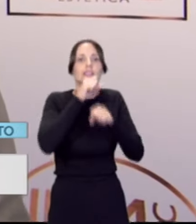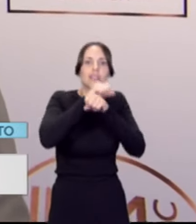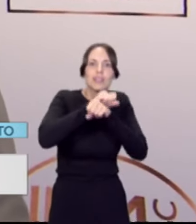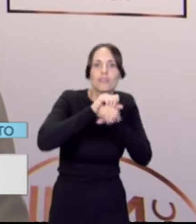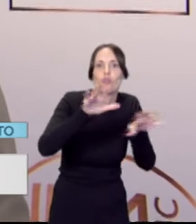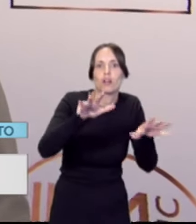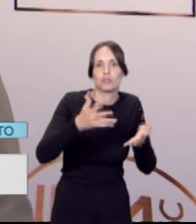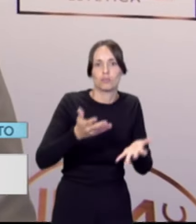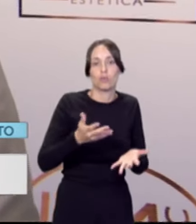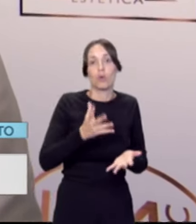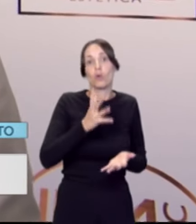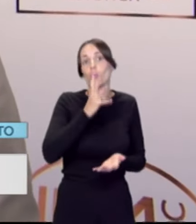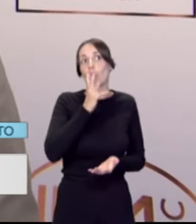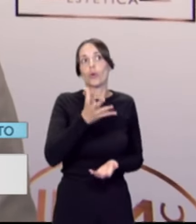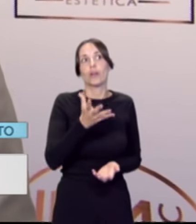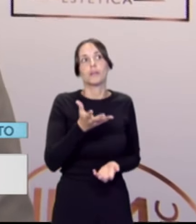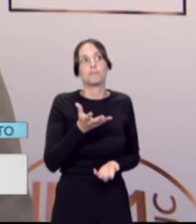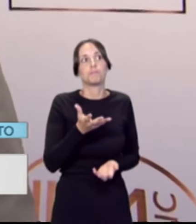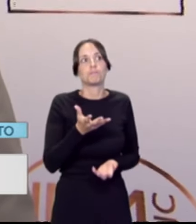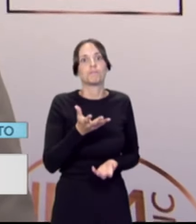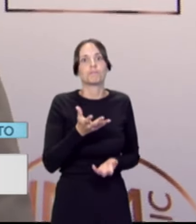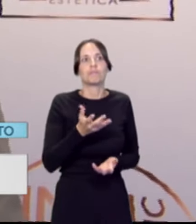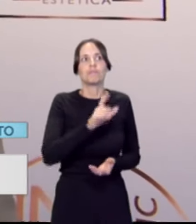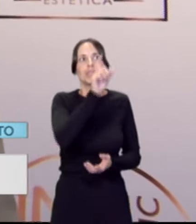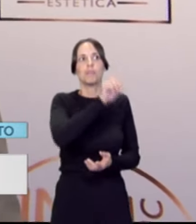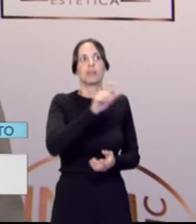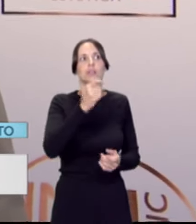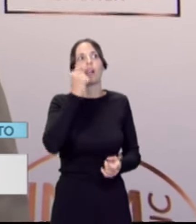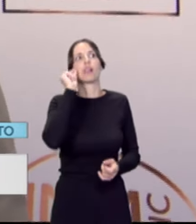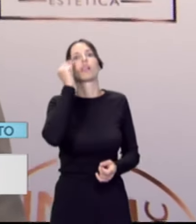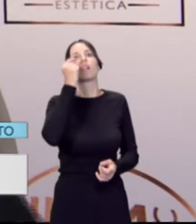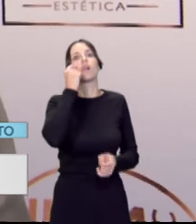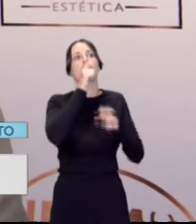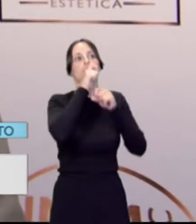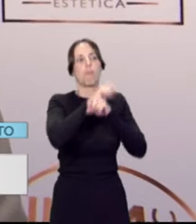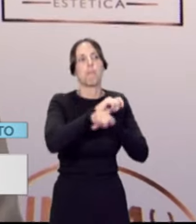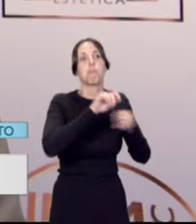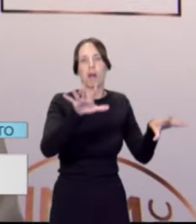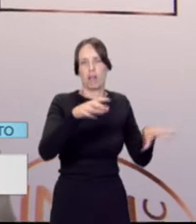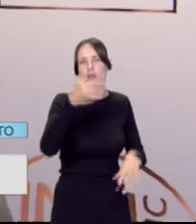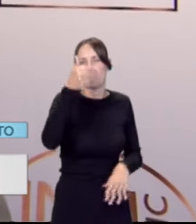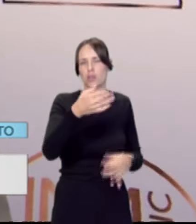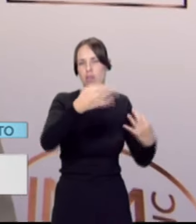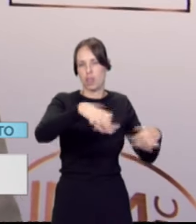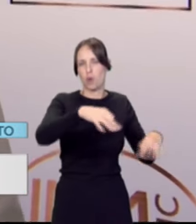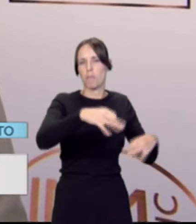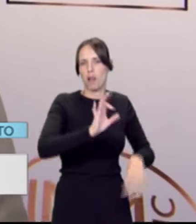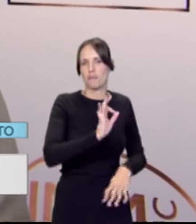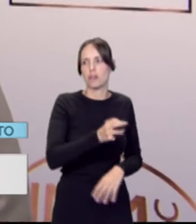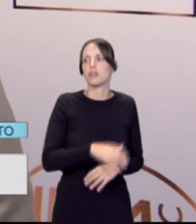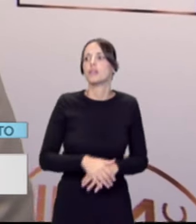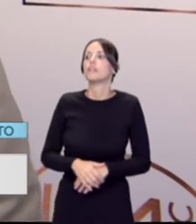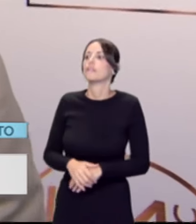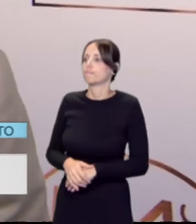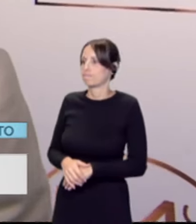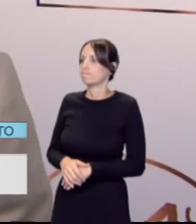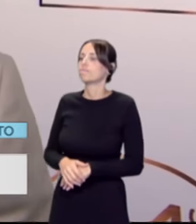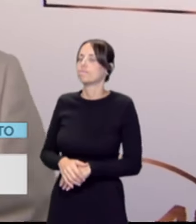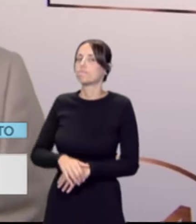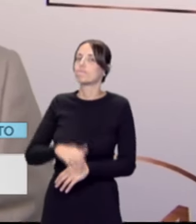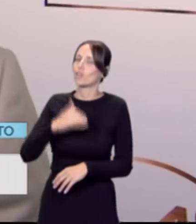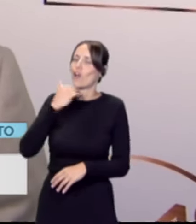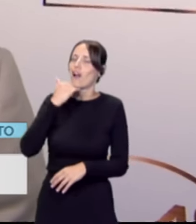importante normalizar para que llegue cada vez a más personas lo que se puede hacer, ¿no? Claro, yo tengo todavía una espada clavada,